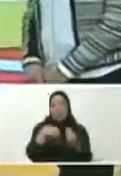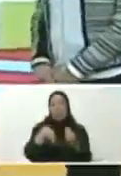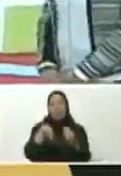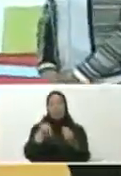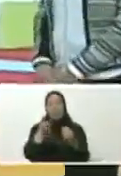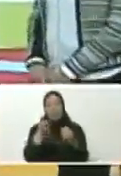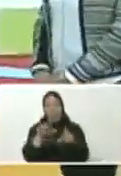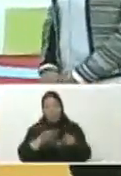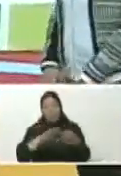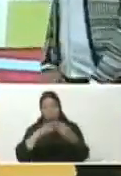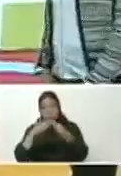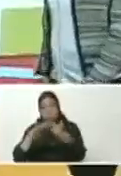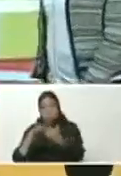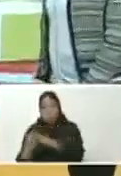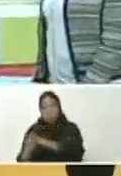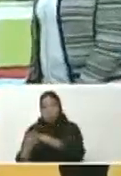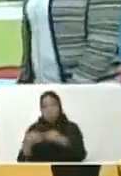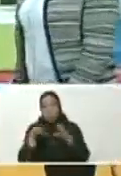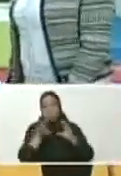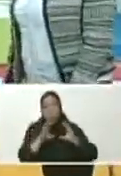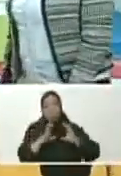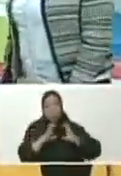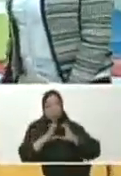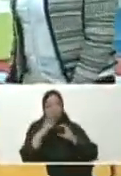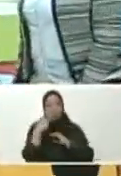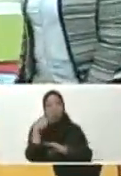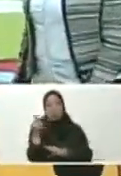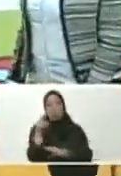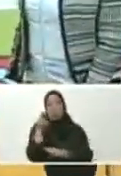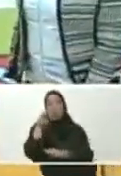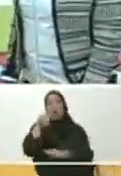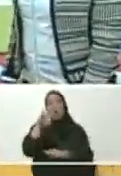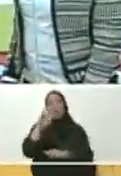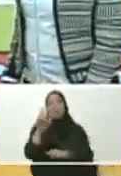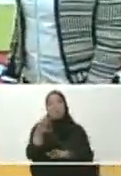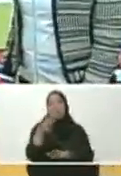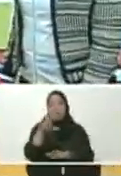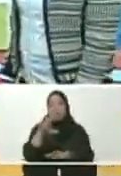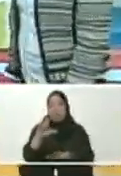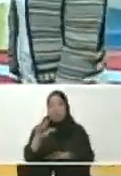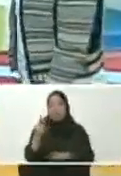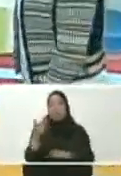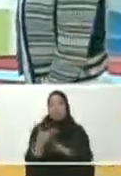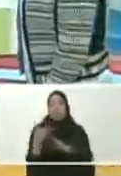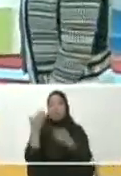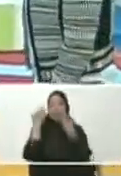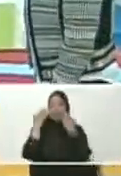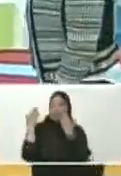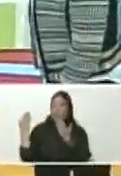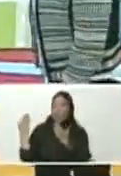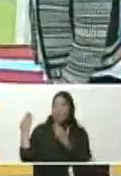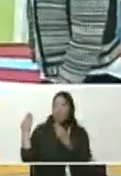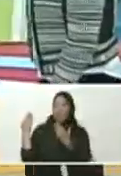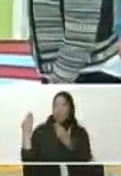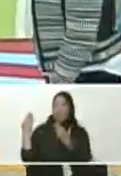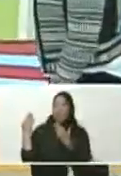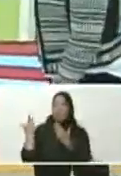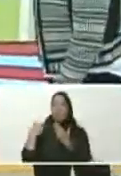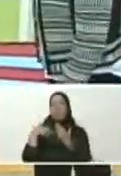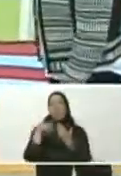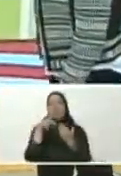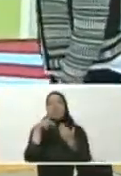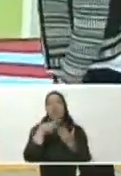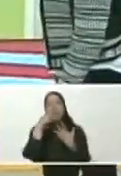Bicentenario, corazón de la parroquia Miguel Peña, presidente. Bueno, a nuestras espaldas, como usted ve,